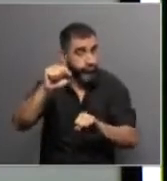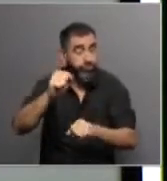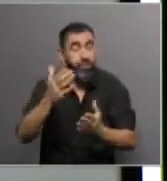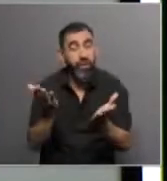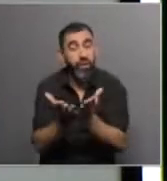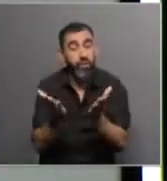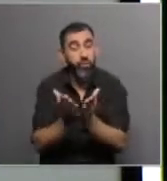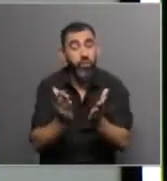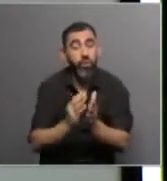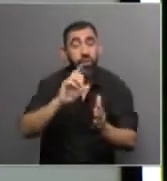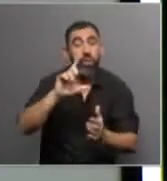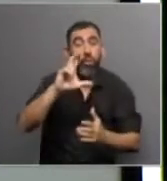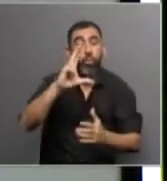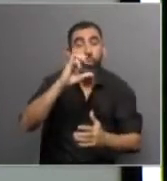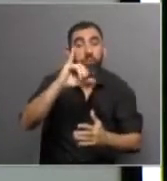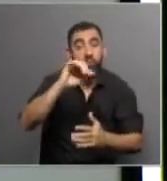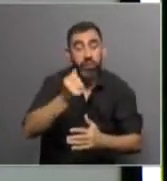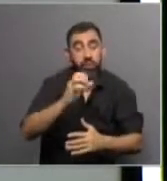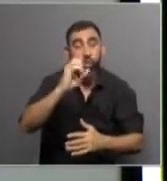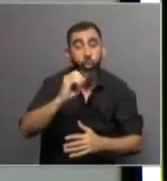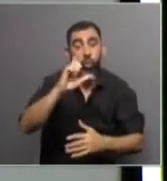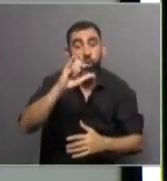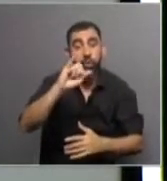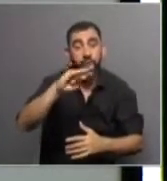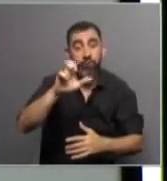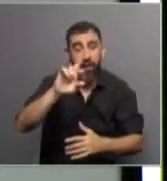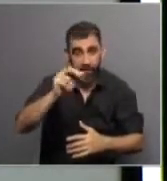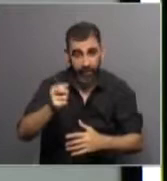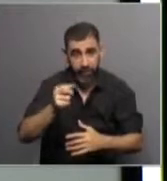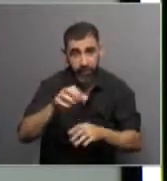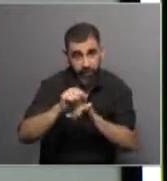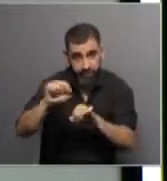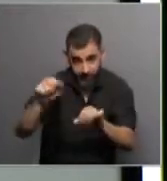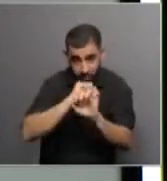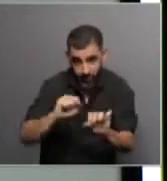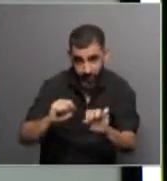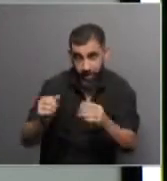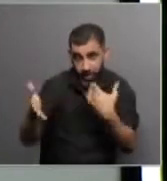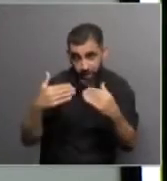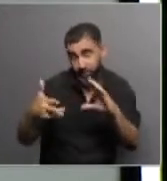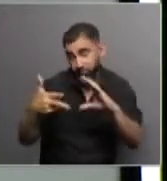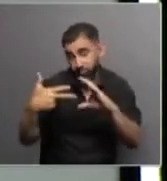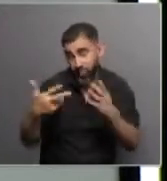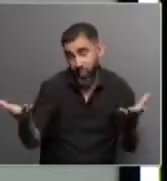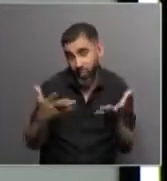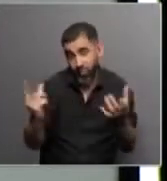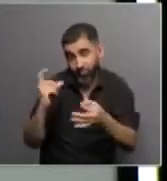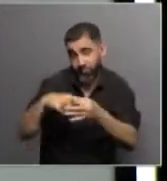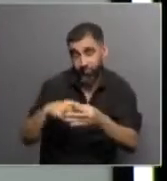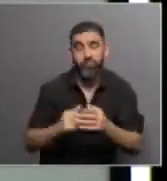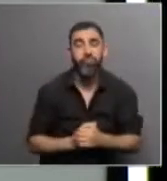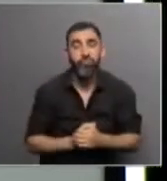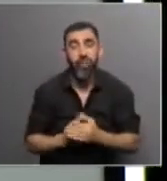estudiante Lucía Olivera, quien ella es licenciada en Geología, y si te parece la vamos a sumar. Perfecto. A través de la plataforma Zoom.